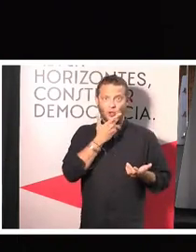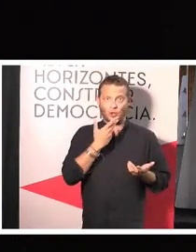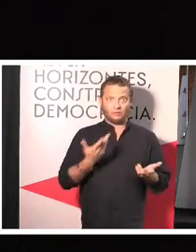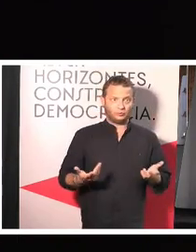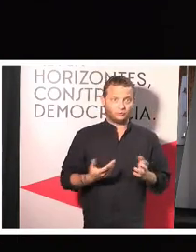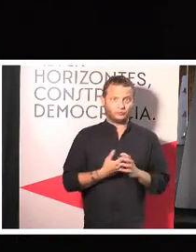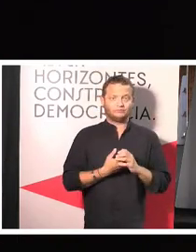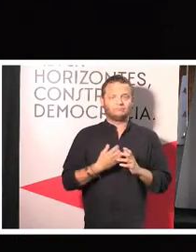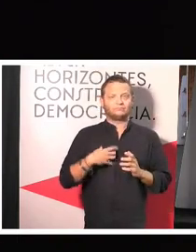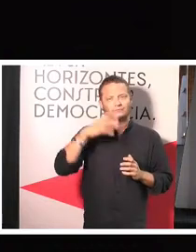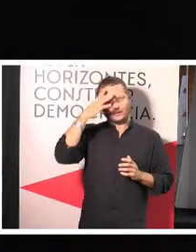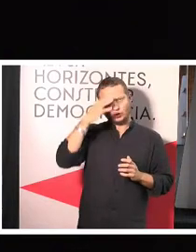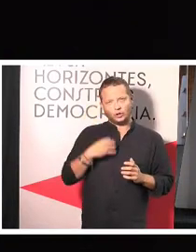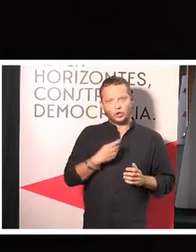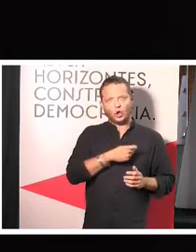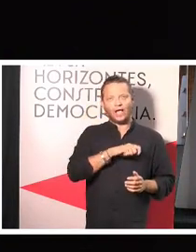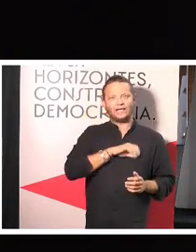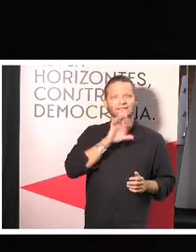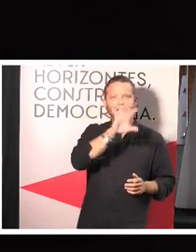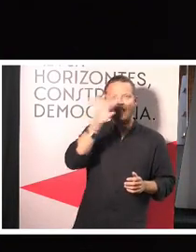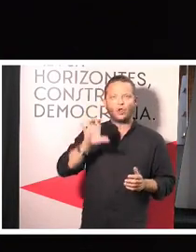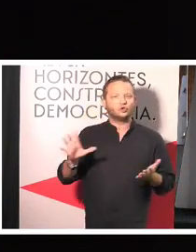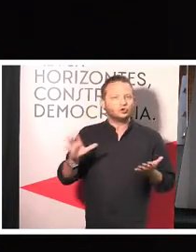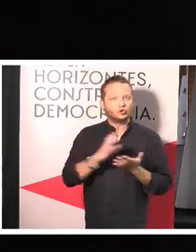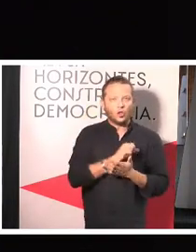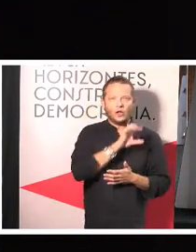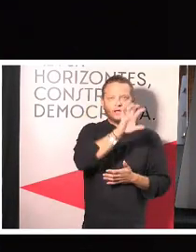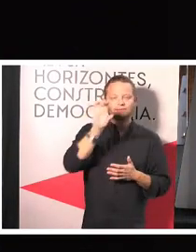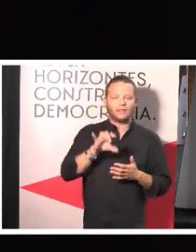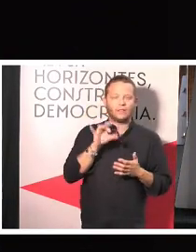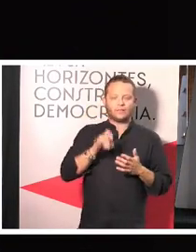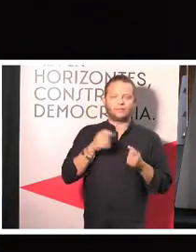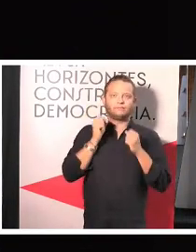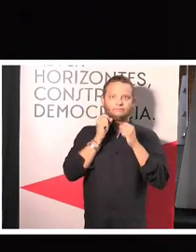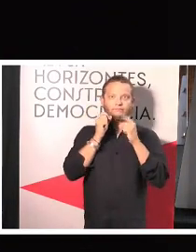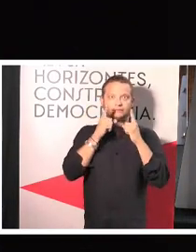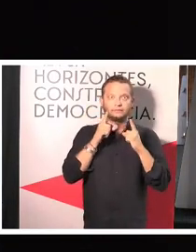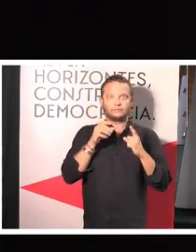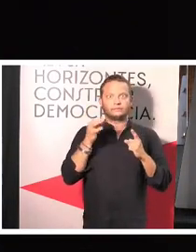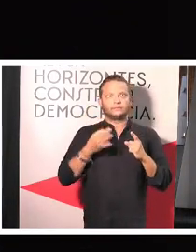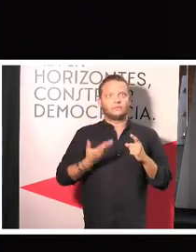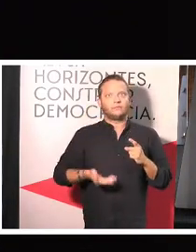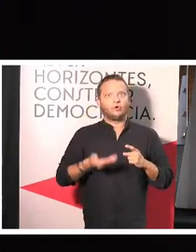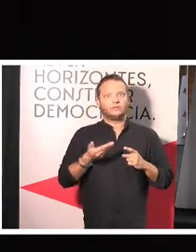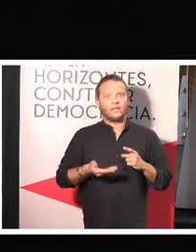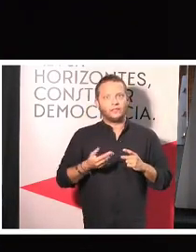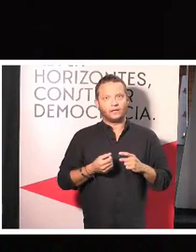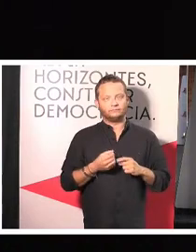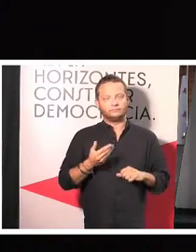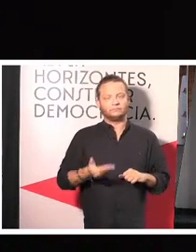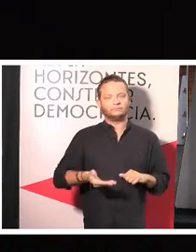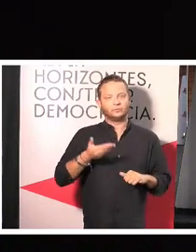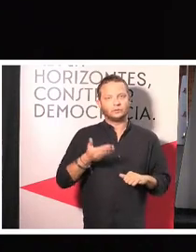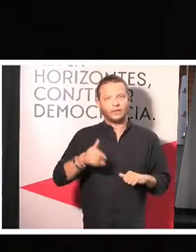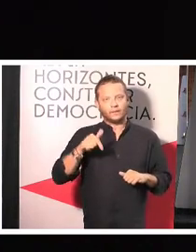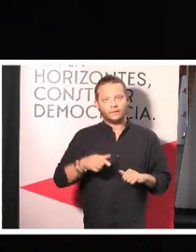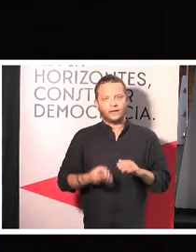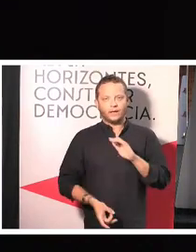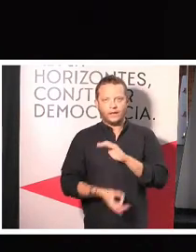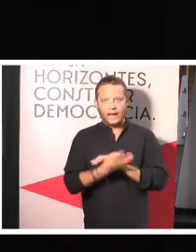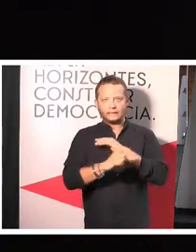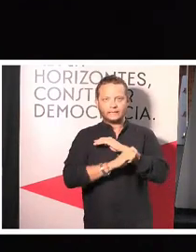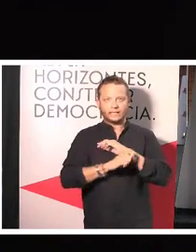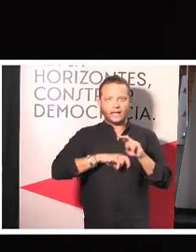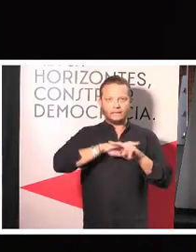¿no? Yo creo que los Estados, todos los Estados, se empiezan a dar cuenta ahora de la importancia de establecer una